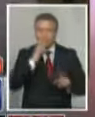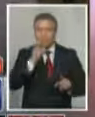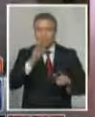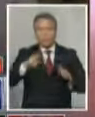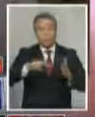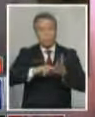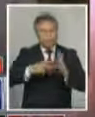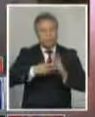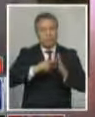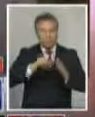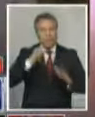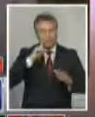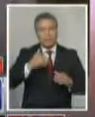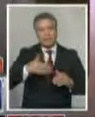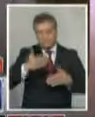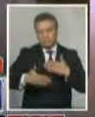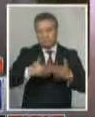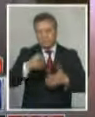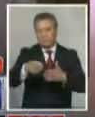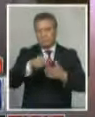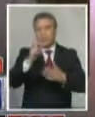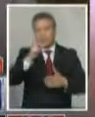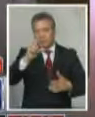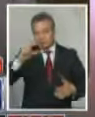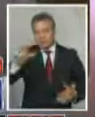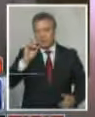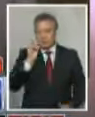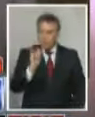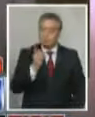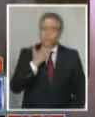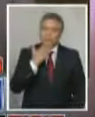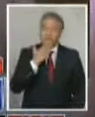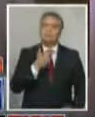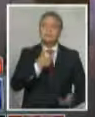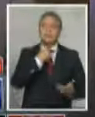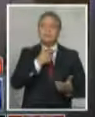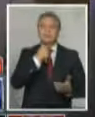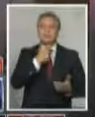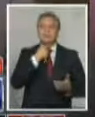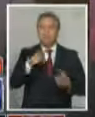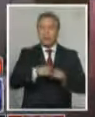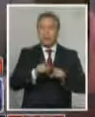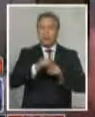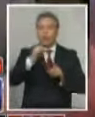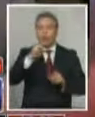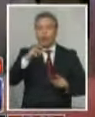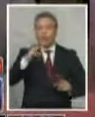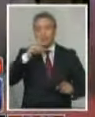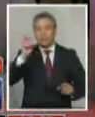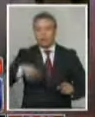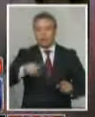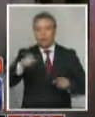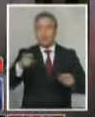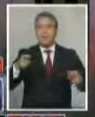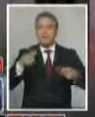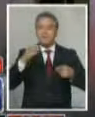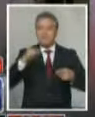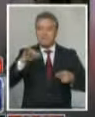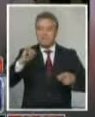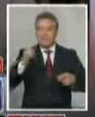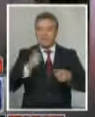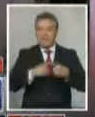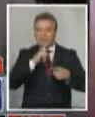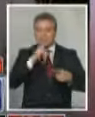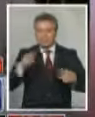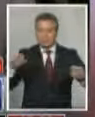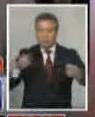problema que se está dando en la democracia cristiana y que se quisiera llevar a comisión mixta la reforma tributaria, el gobierno no lo quiere.